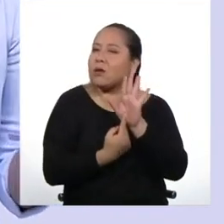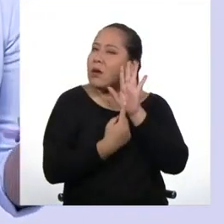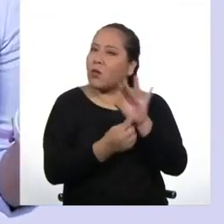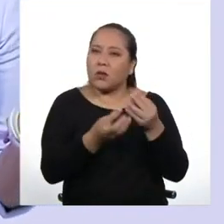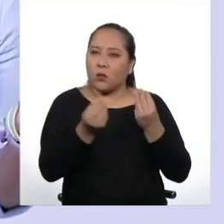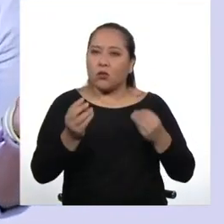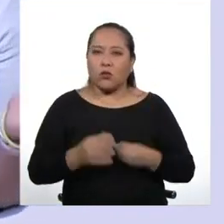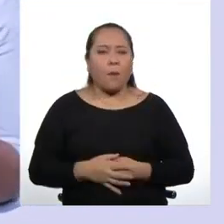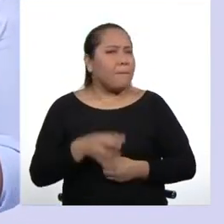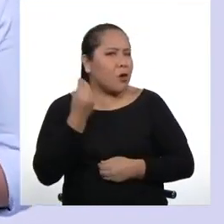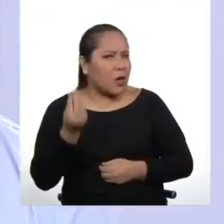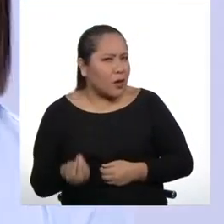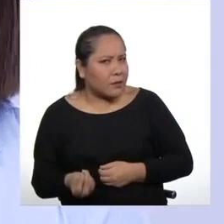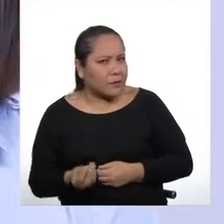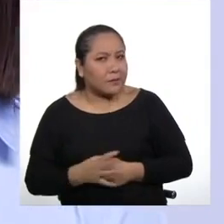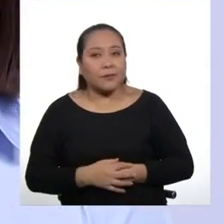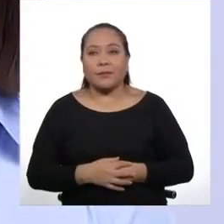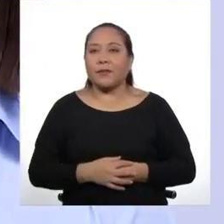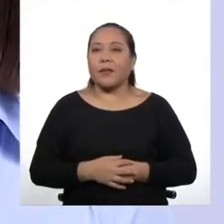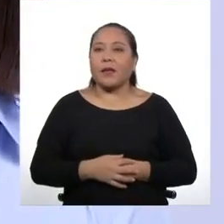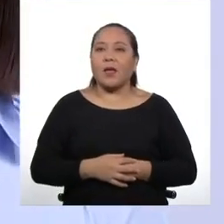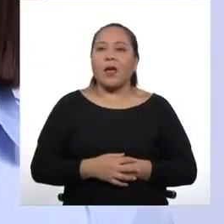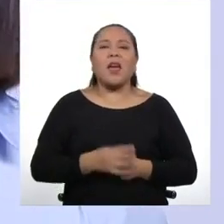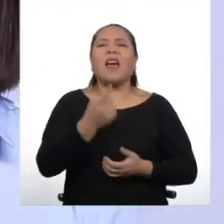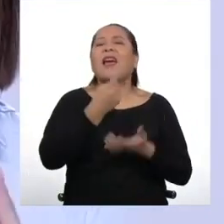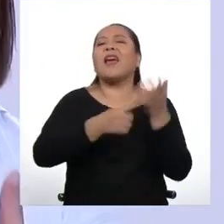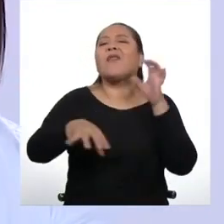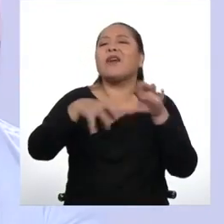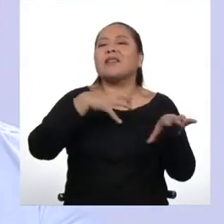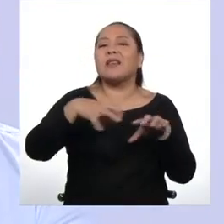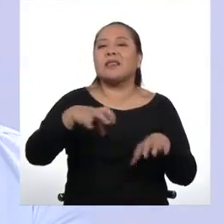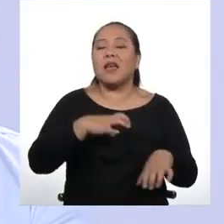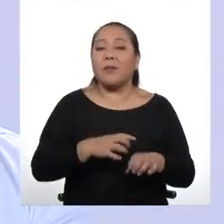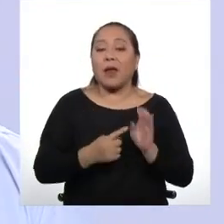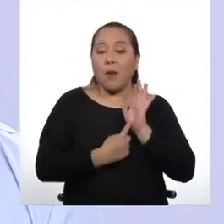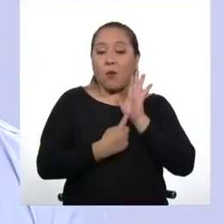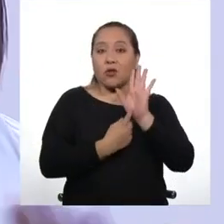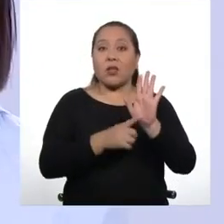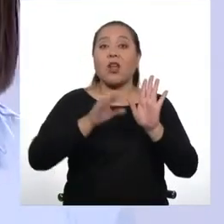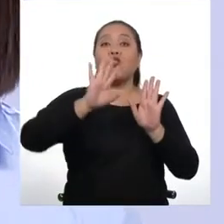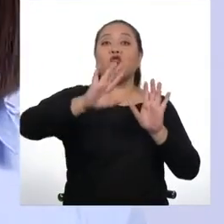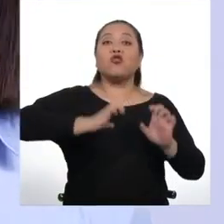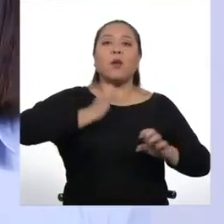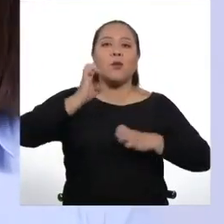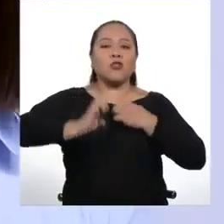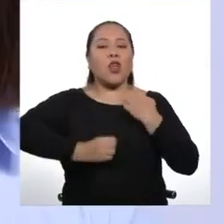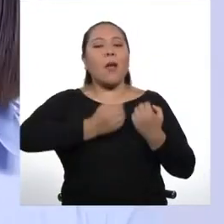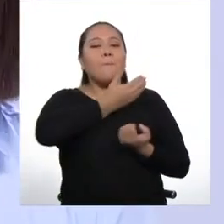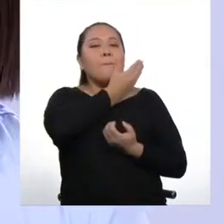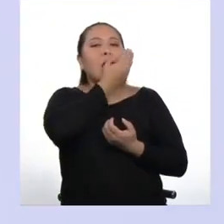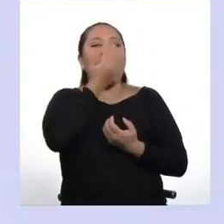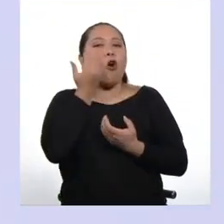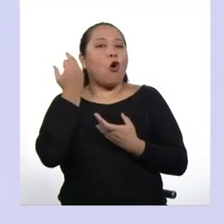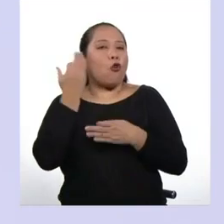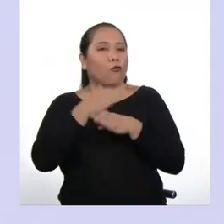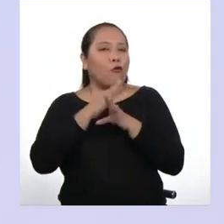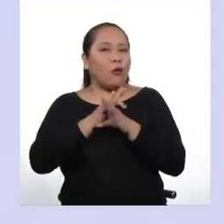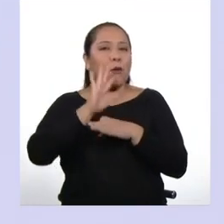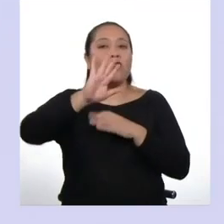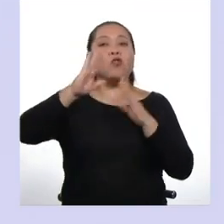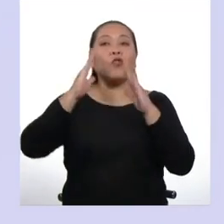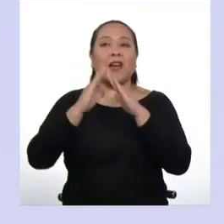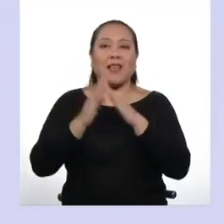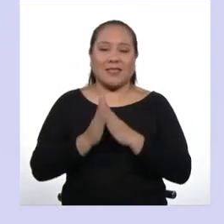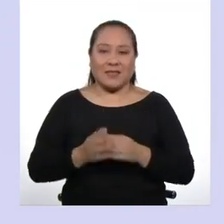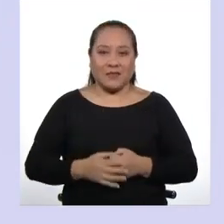¿Por qué? ¿Qué acciones puedes tomar para manifestar tus emociones de una mejor manera en tu hogar? Responde